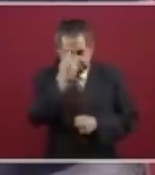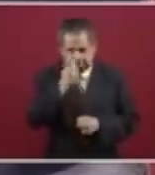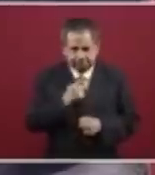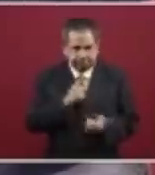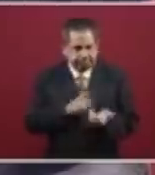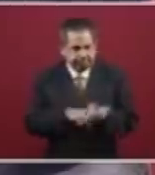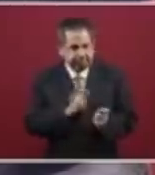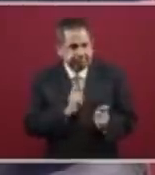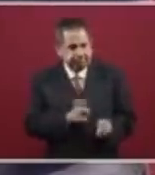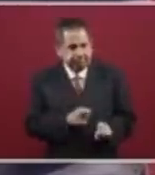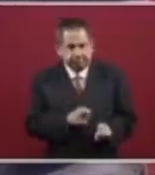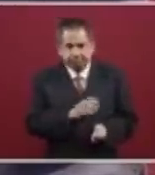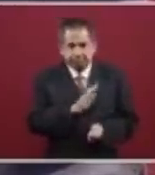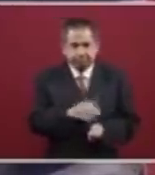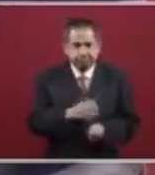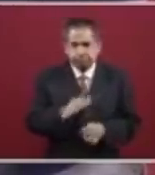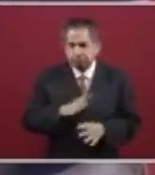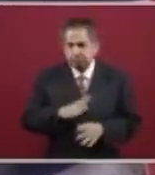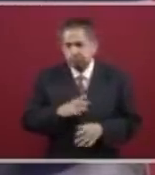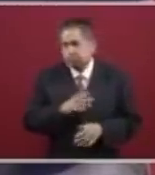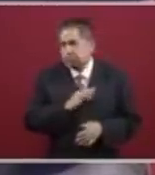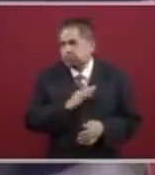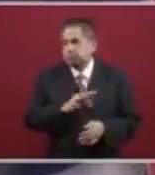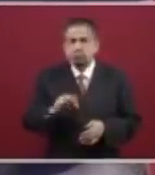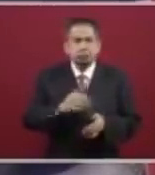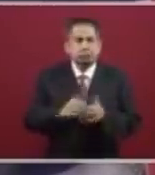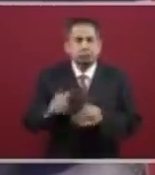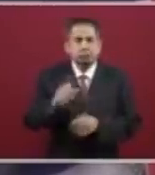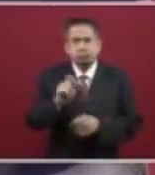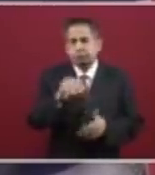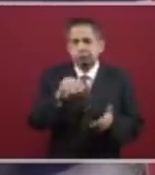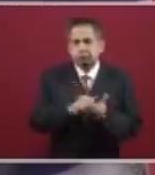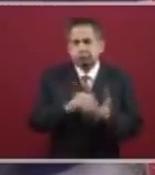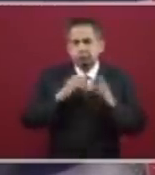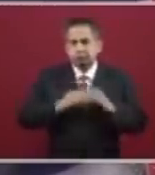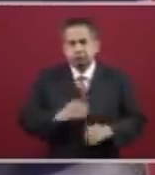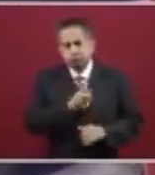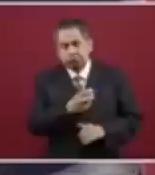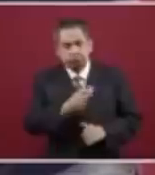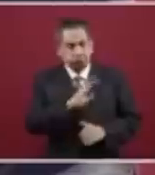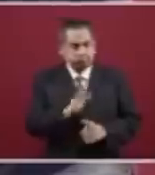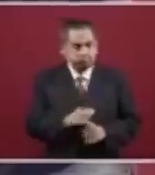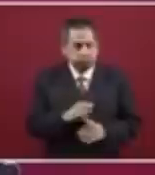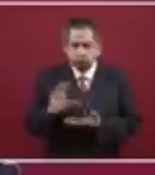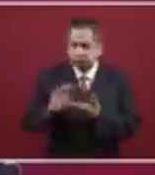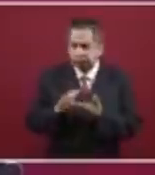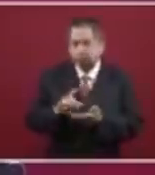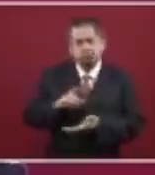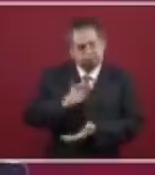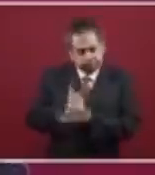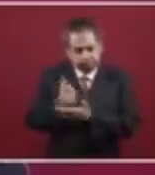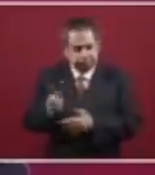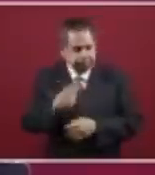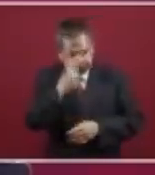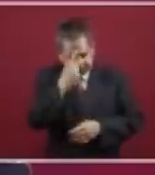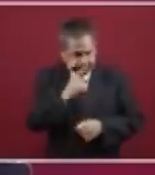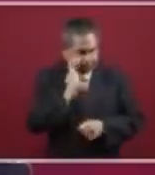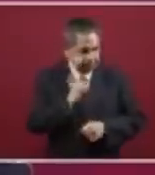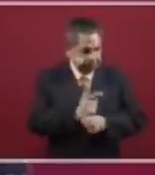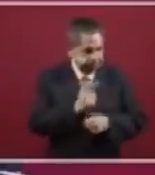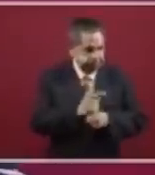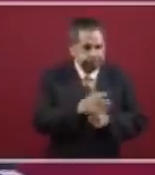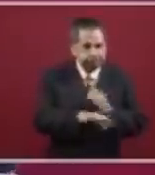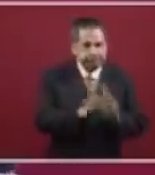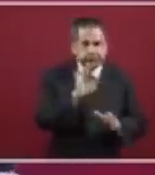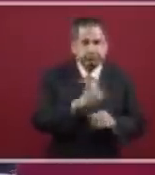identificadas, más de 20,000 cuerpos. Esa es la prioridad uno.